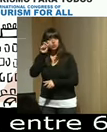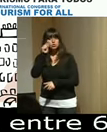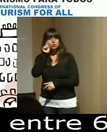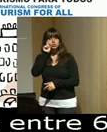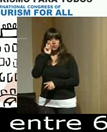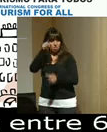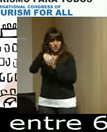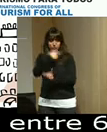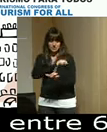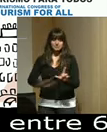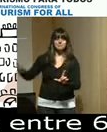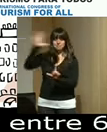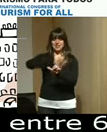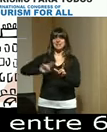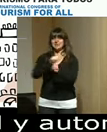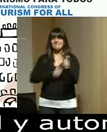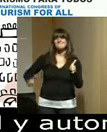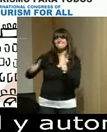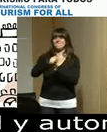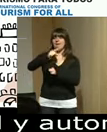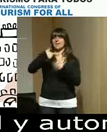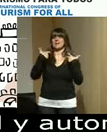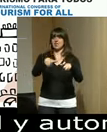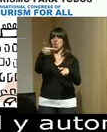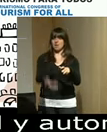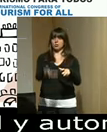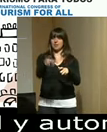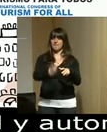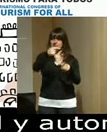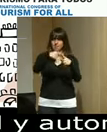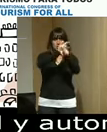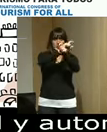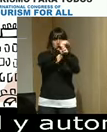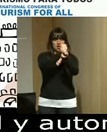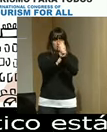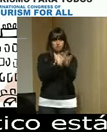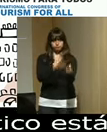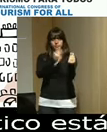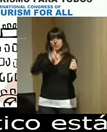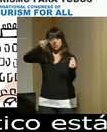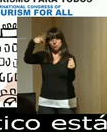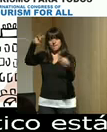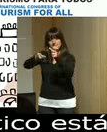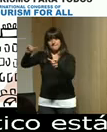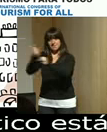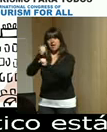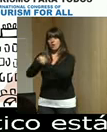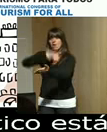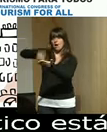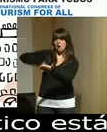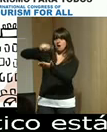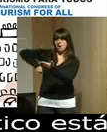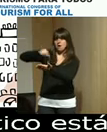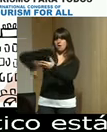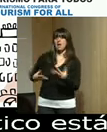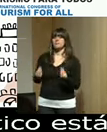sector económico de España, tanto por su volumen de negocio como por el número de trabajadores que emplea. Sin embargo, es un sector sujeto a la